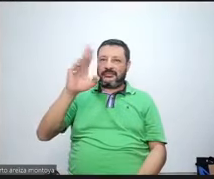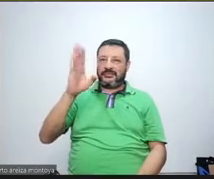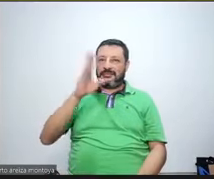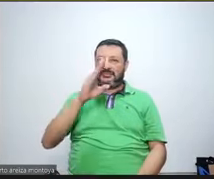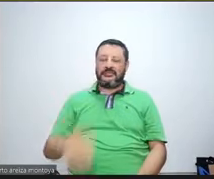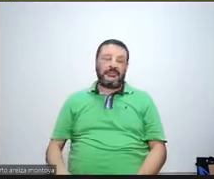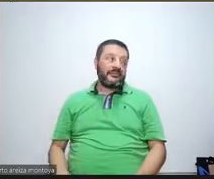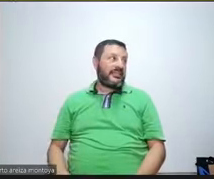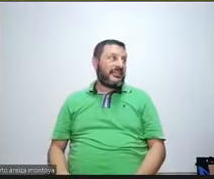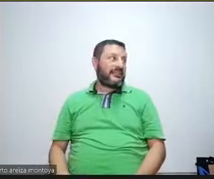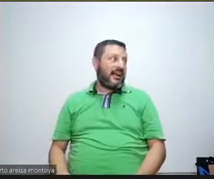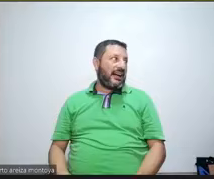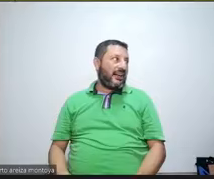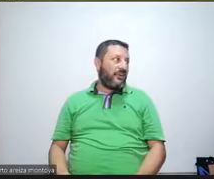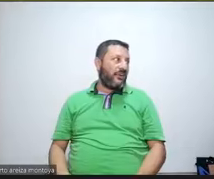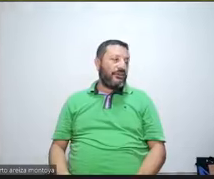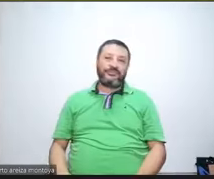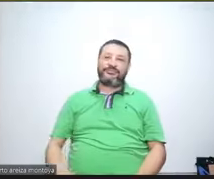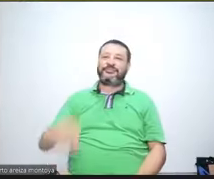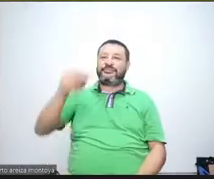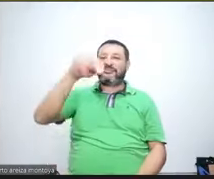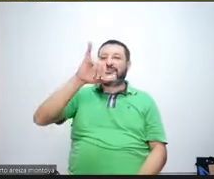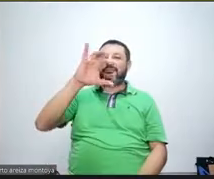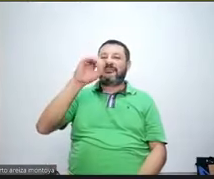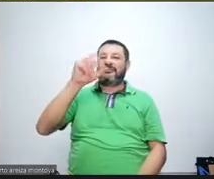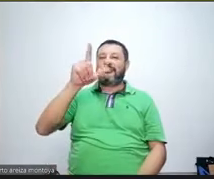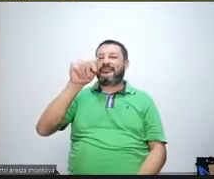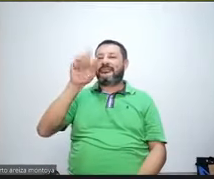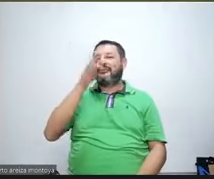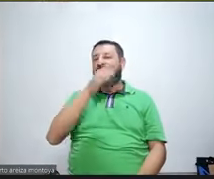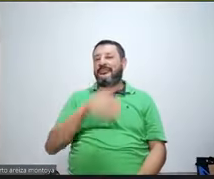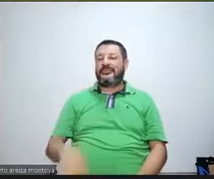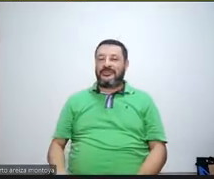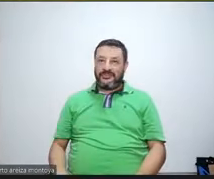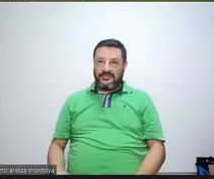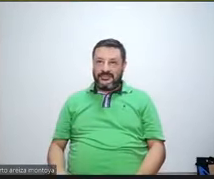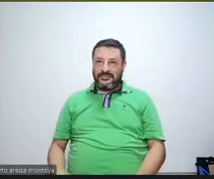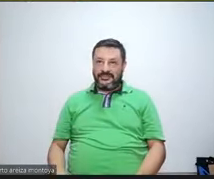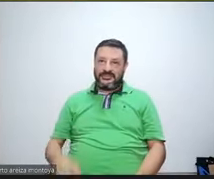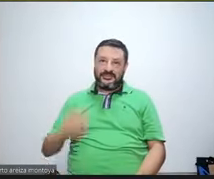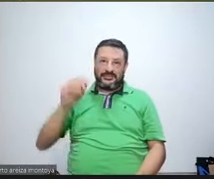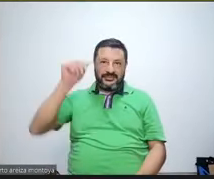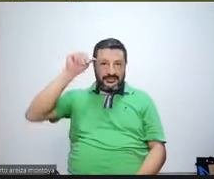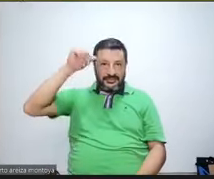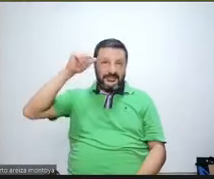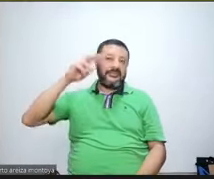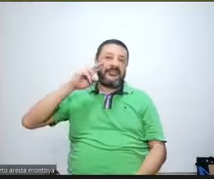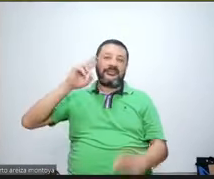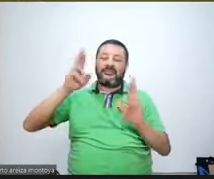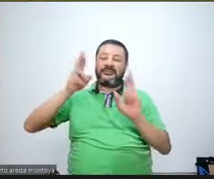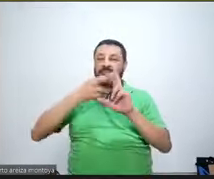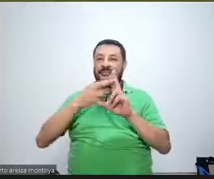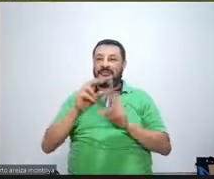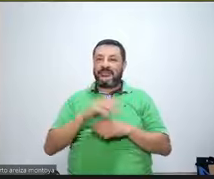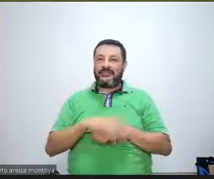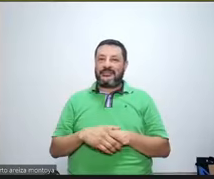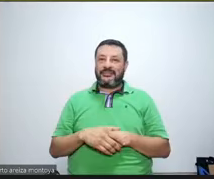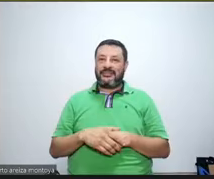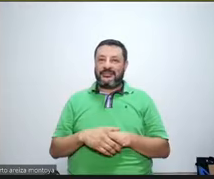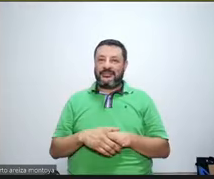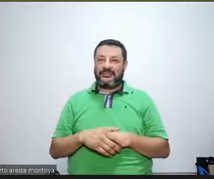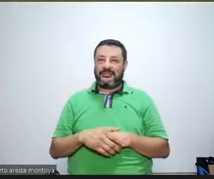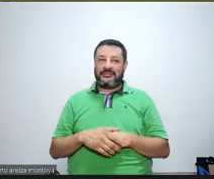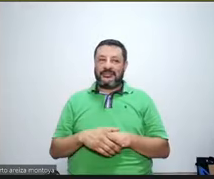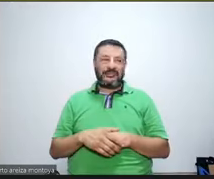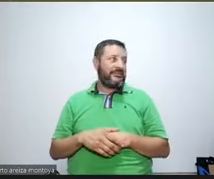Ah, bueno, Nicolás Mena en el municipio de Envigado, la reconoce también a Gina, que la ve por allá en el polideportivo cada rato.